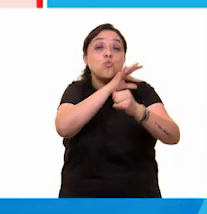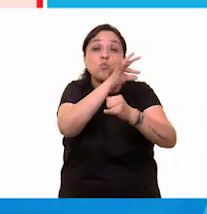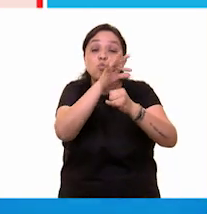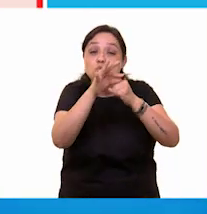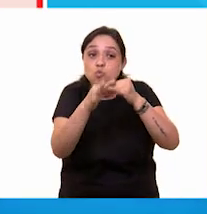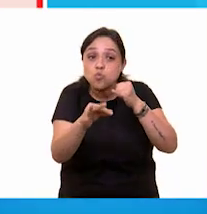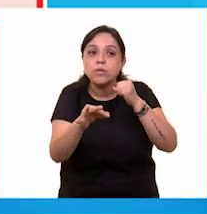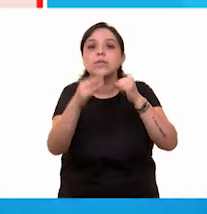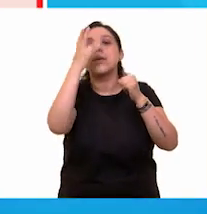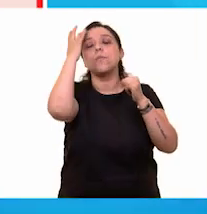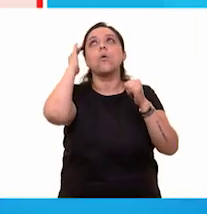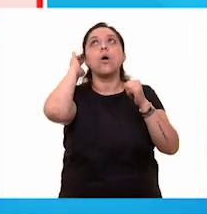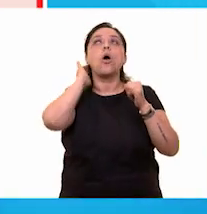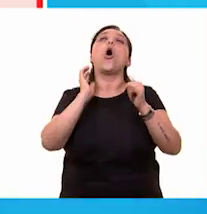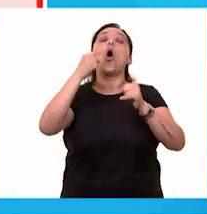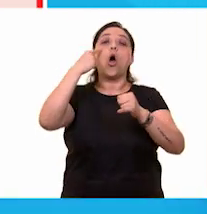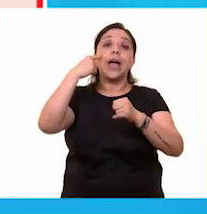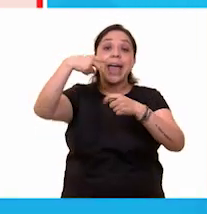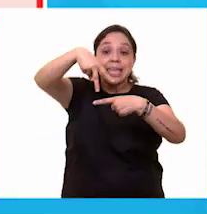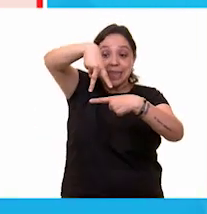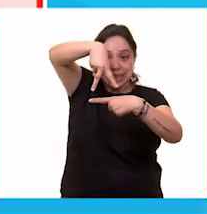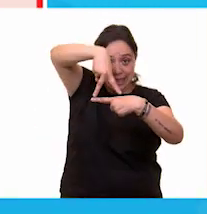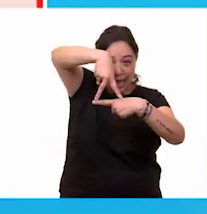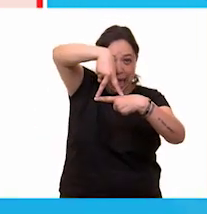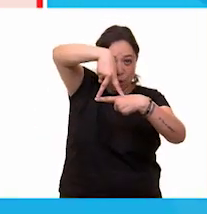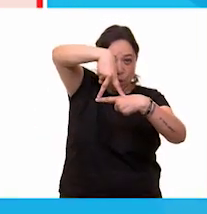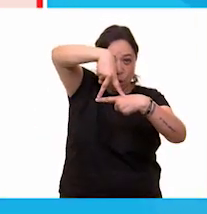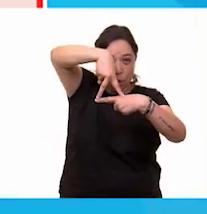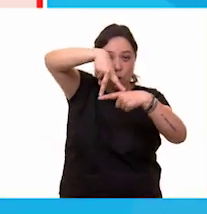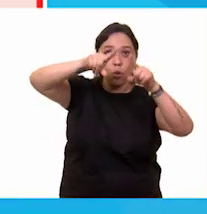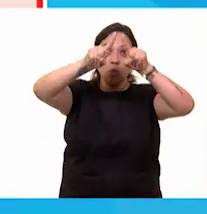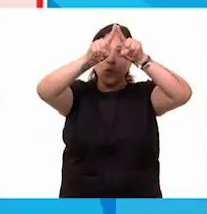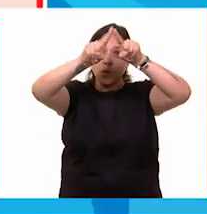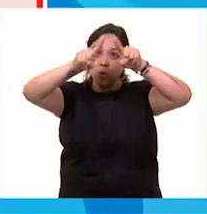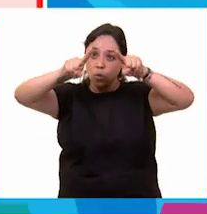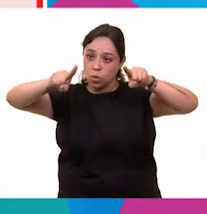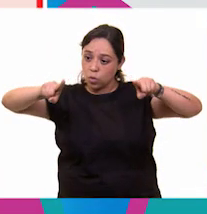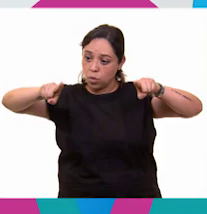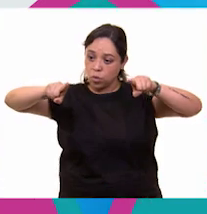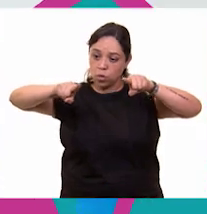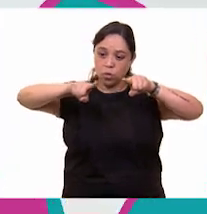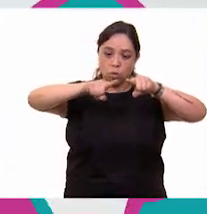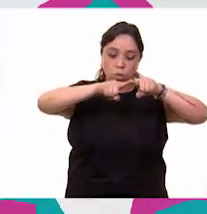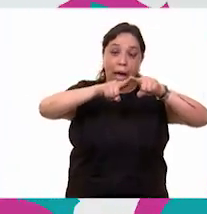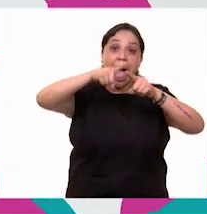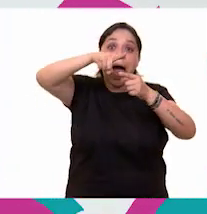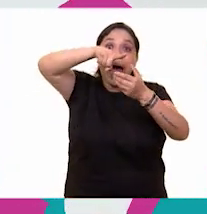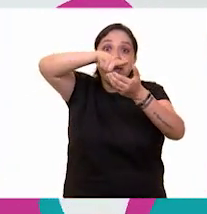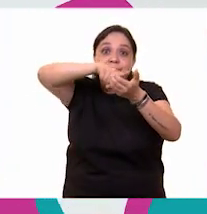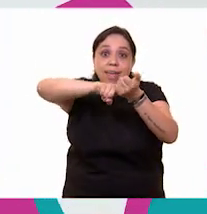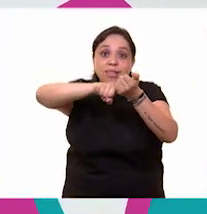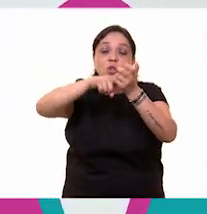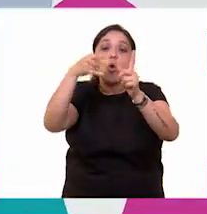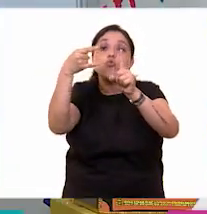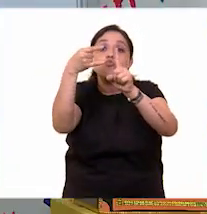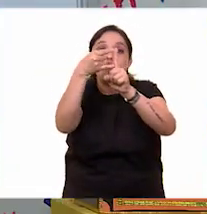dentro de un triángulo. Cuadrado dentro de un triángulo.